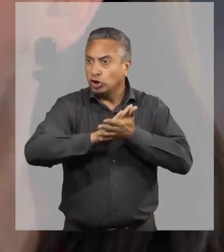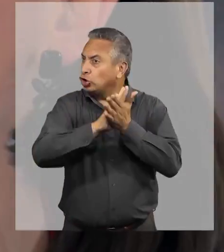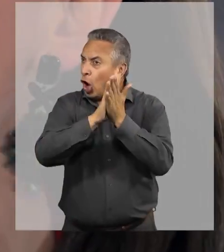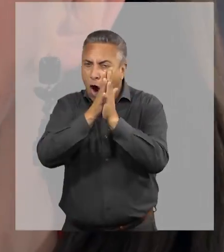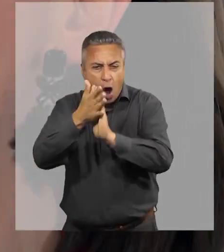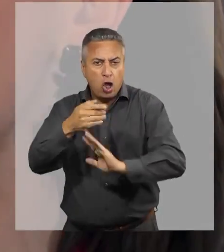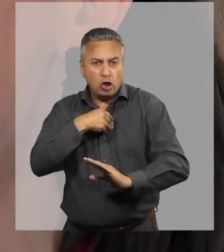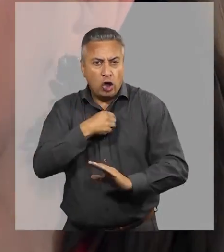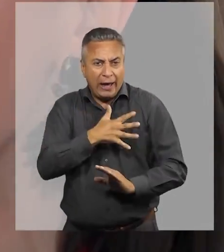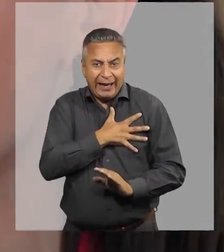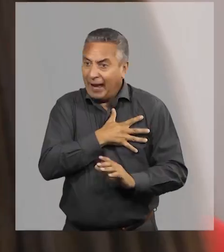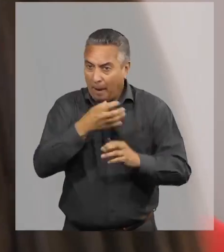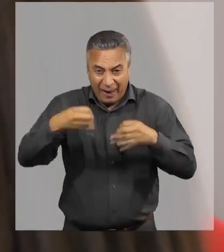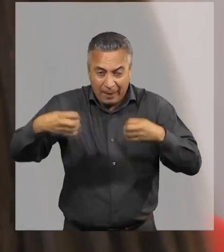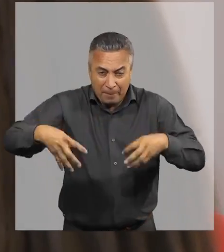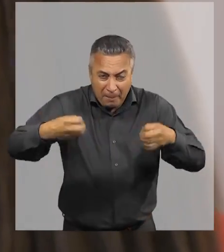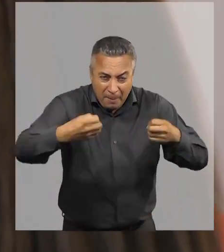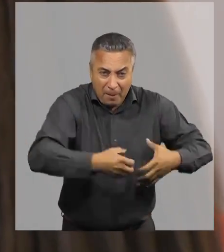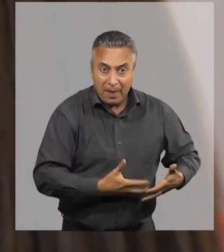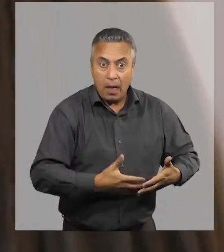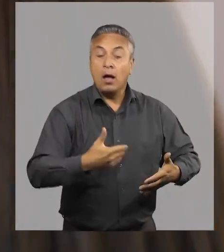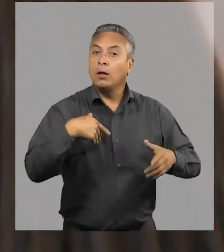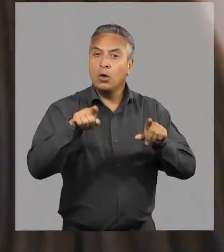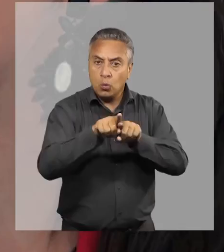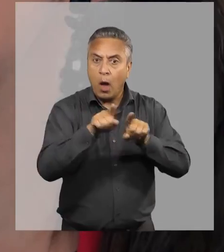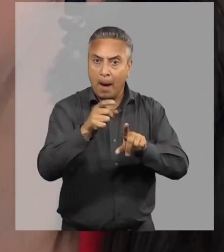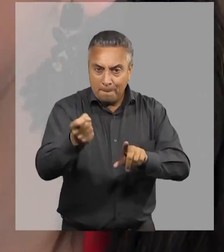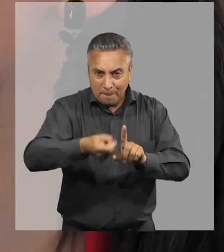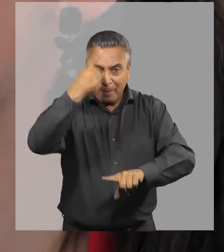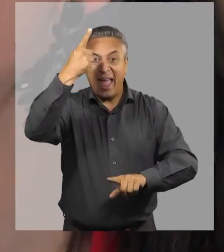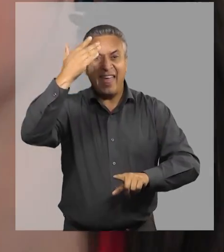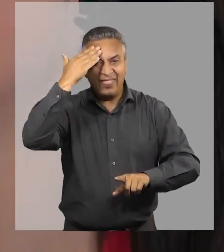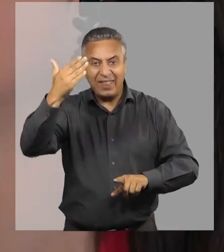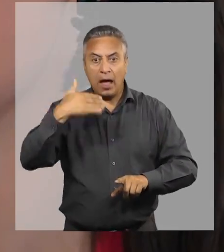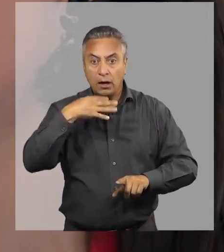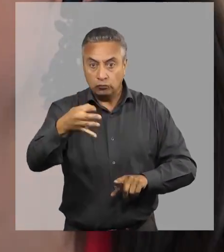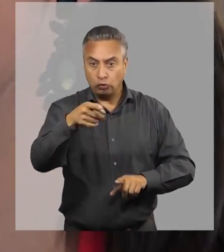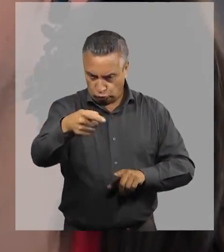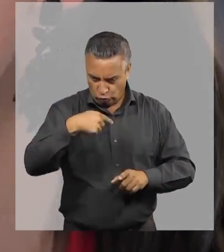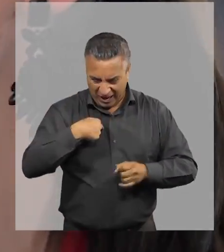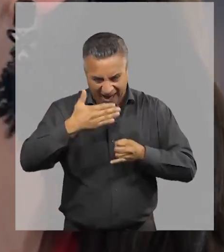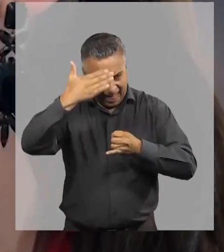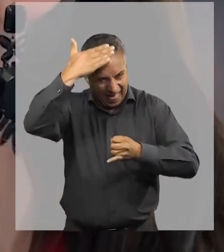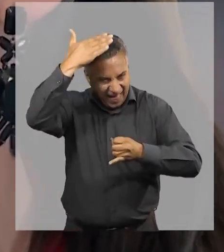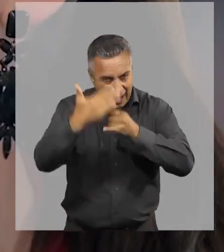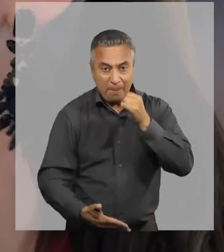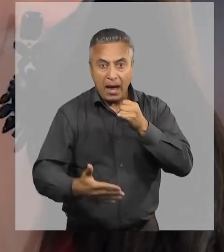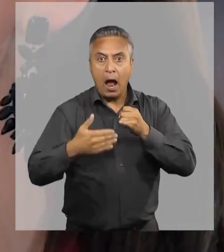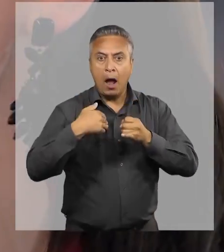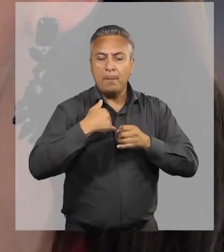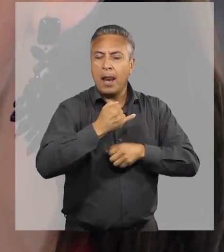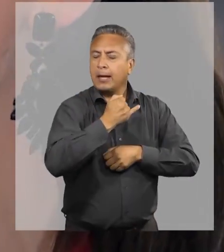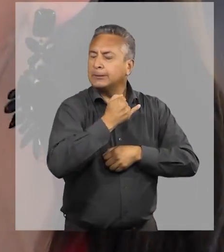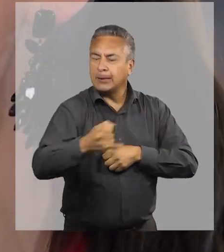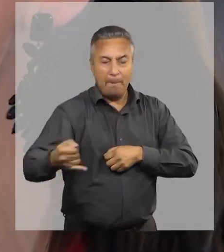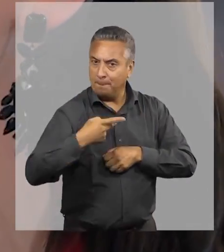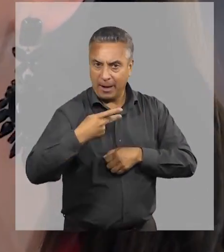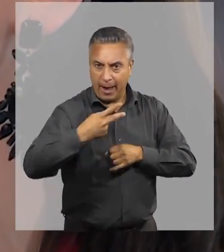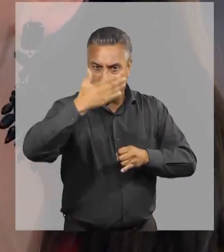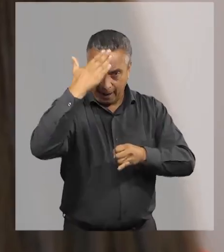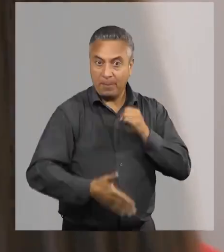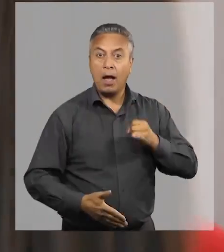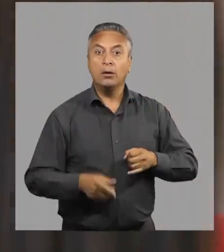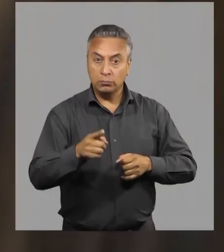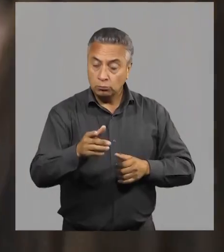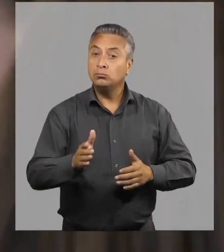perder todo lo que quería. Como te lo dije el primer día que te vi, acá tienes una enemiga y la vas a tener para